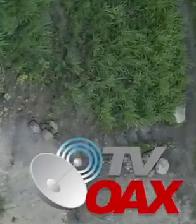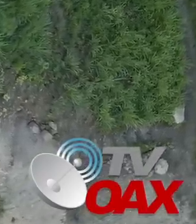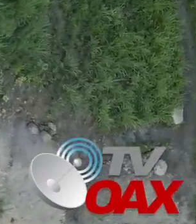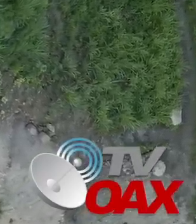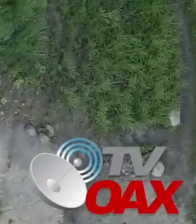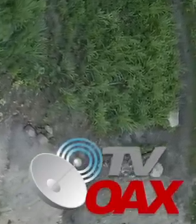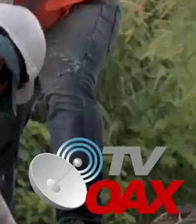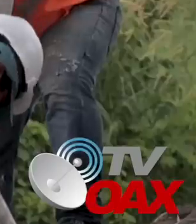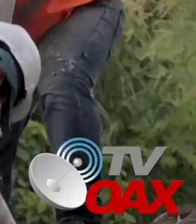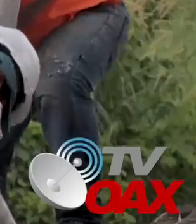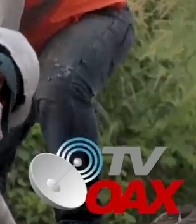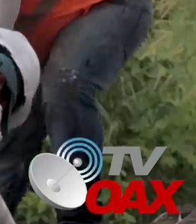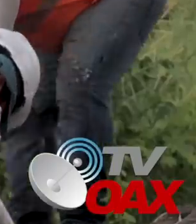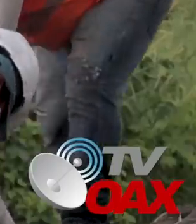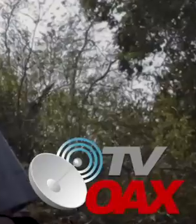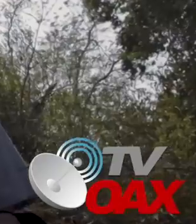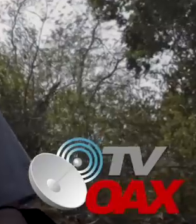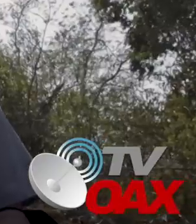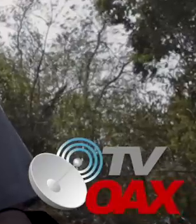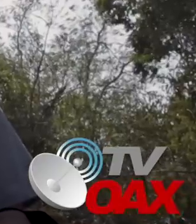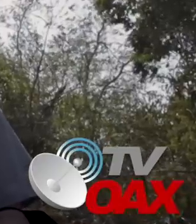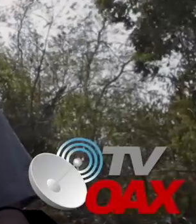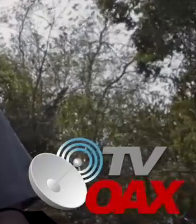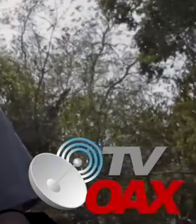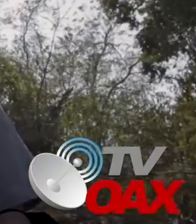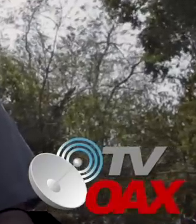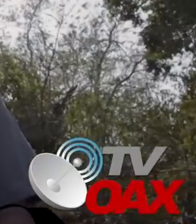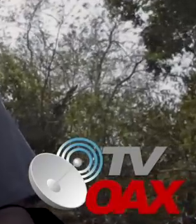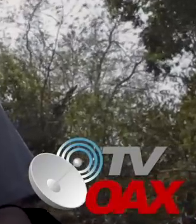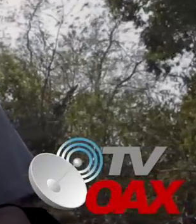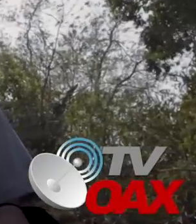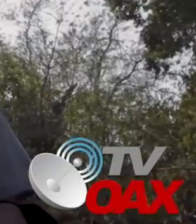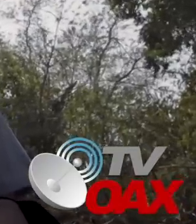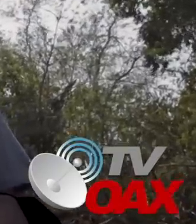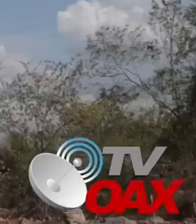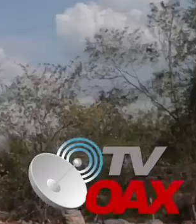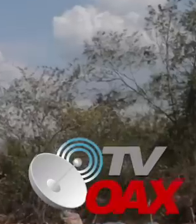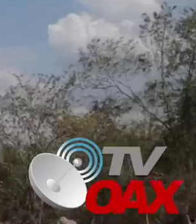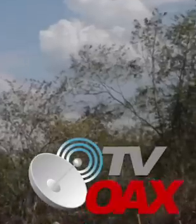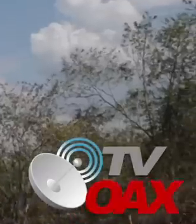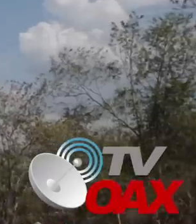desconcertado al mirar esta valiosa pieza Maya